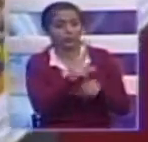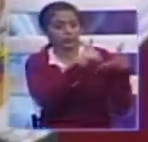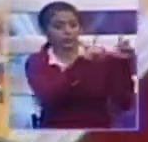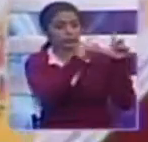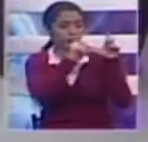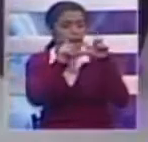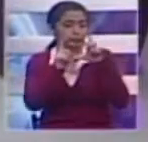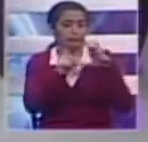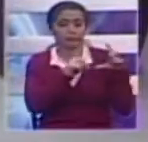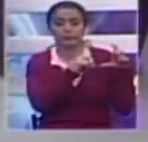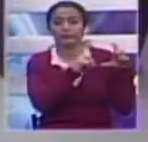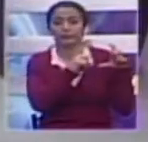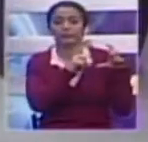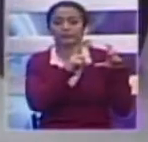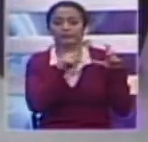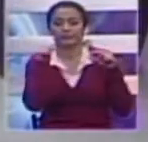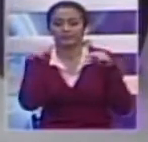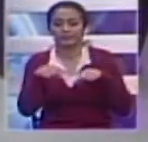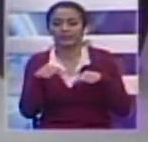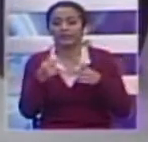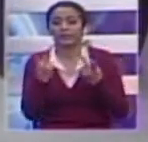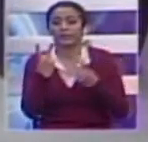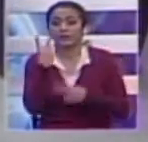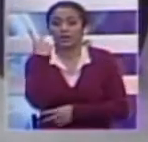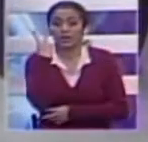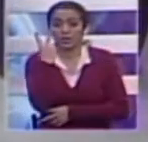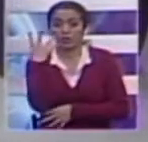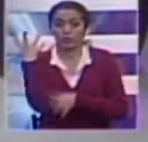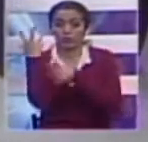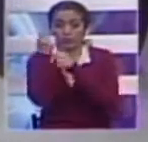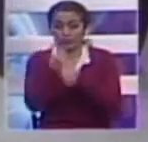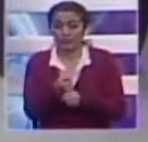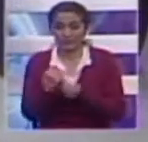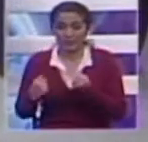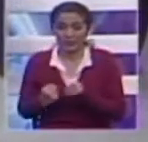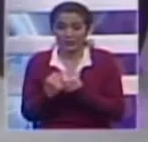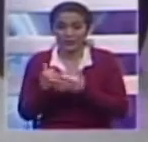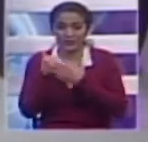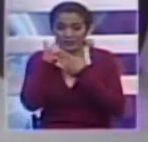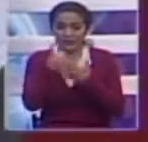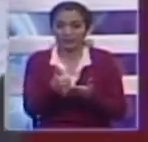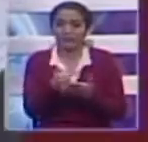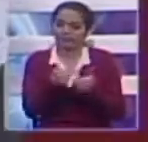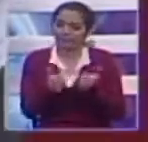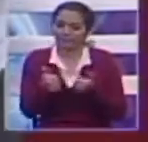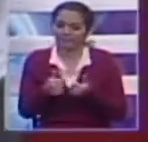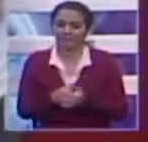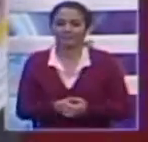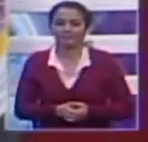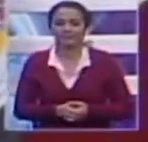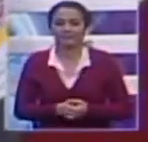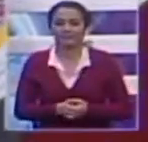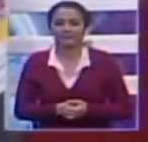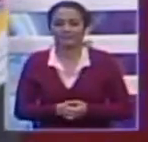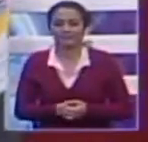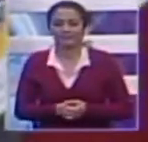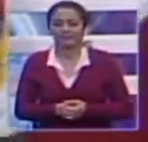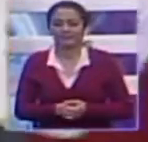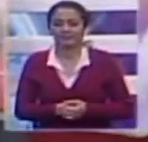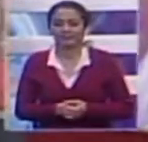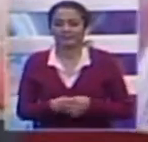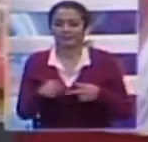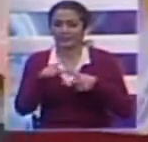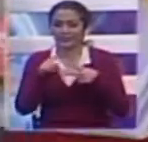Aquí estamos presentando también a las dos fundaciones que estamos apoyando. Ya, para que las conozcan un poquito más, ¿no? Sí. 593 Sonríe